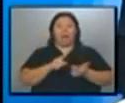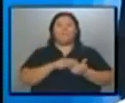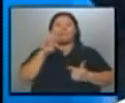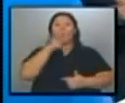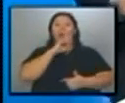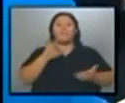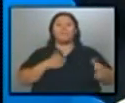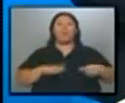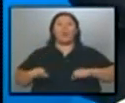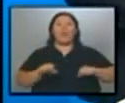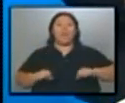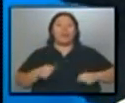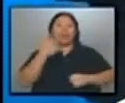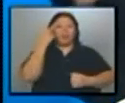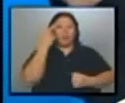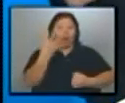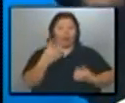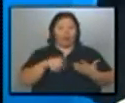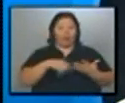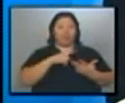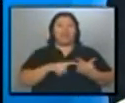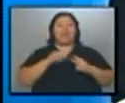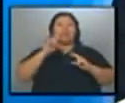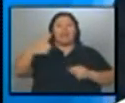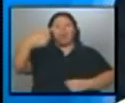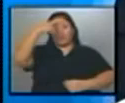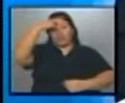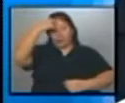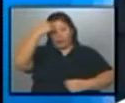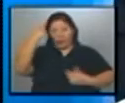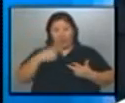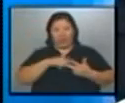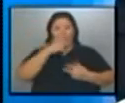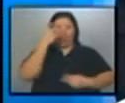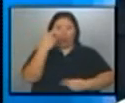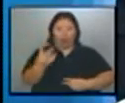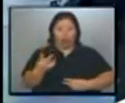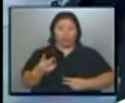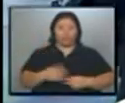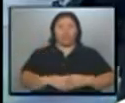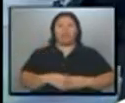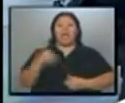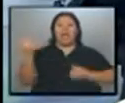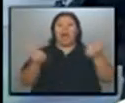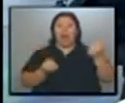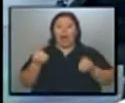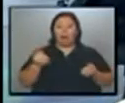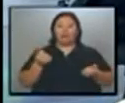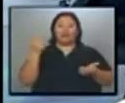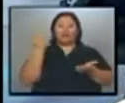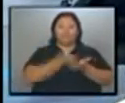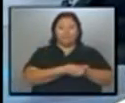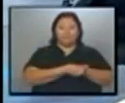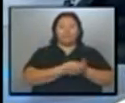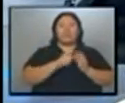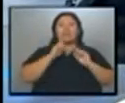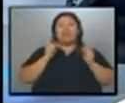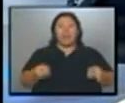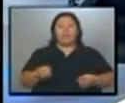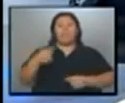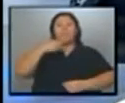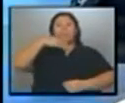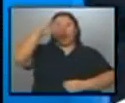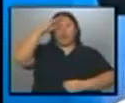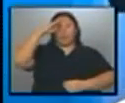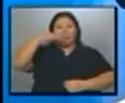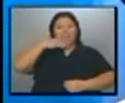y la prepaga de los 3 chicos y además $10.000 por mes. Quiero ser Pampita. Bien, Pampita, buen arreglo.